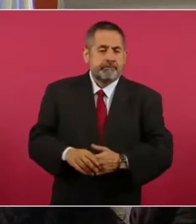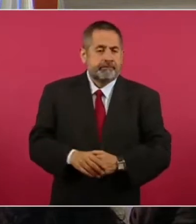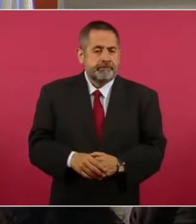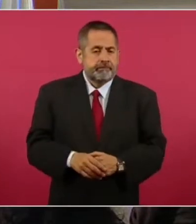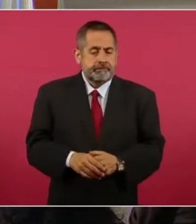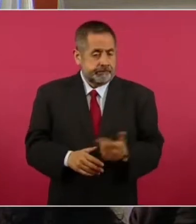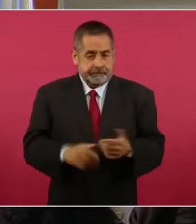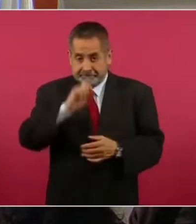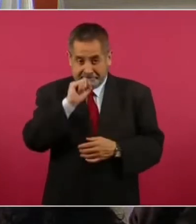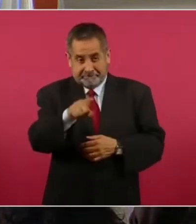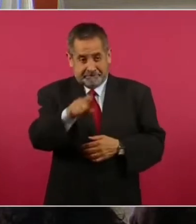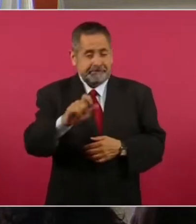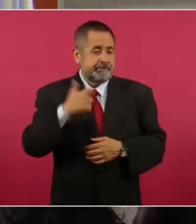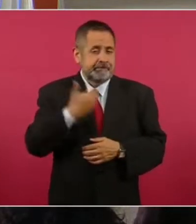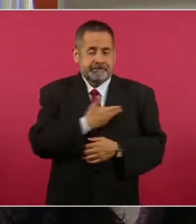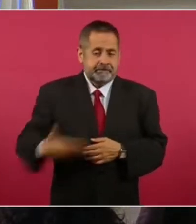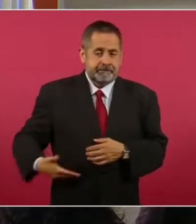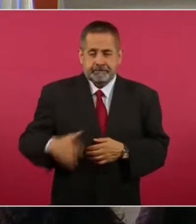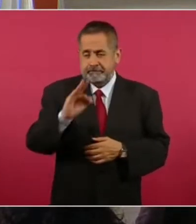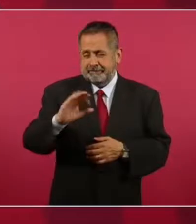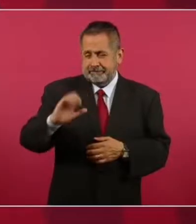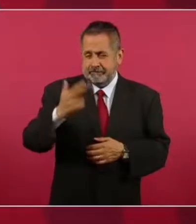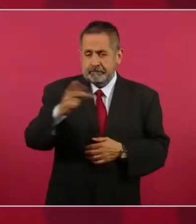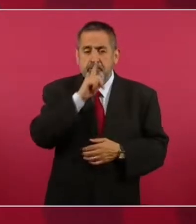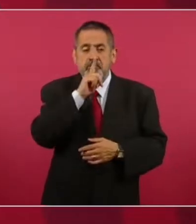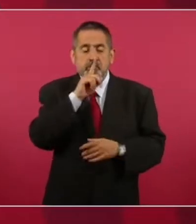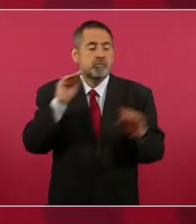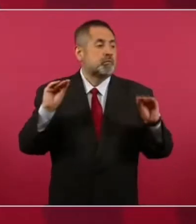Y el mismo Calderón, que no habla,